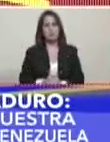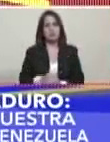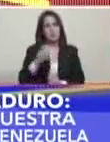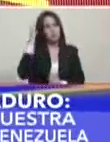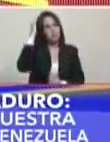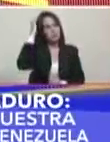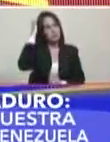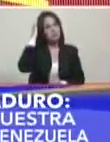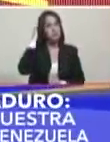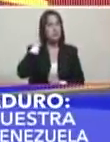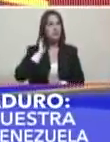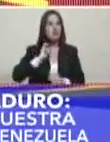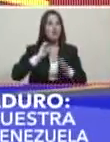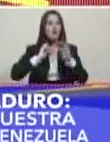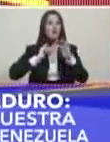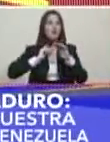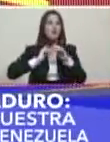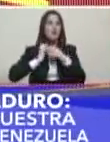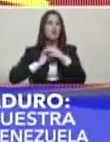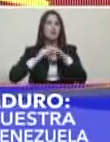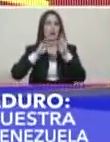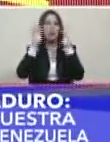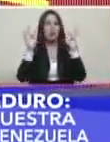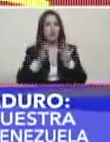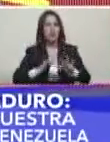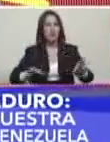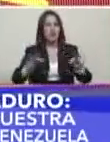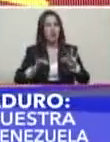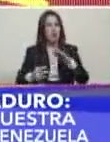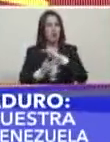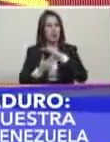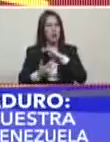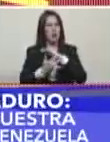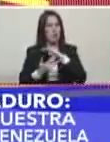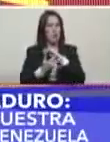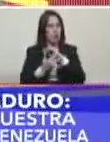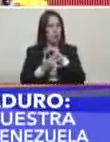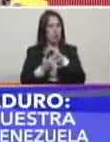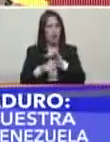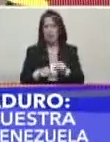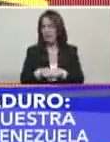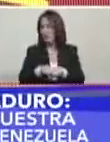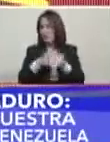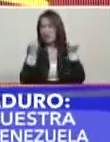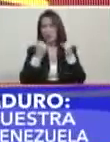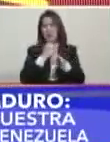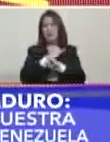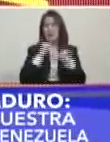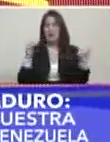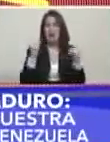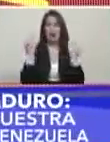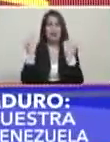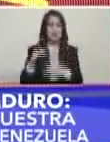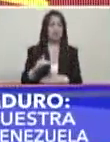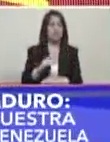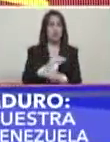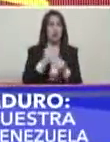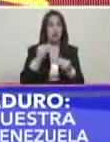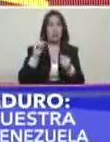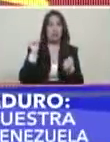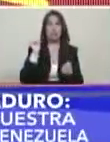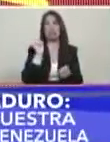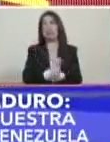El modelo tecnológico, atención, empresarios de Venezuela. ¿Qué romper? Hay que romper con las amarras